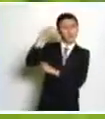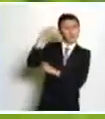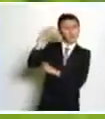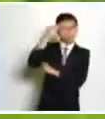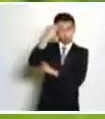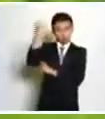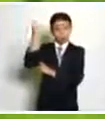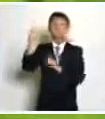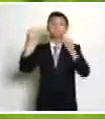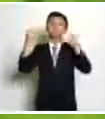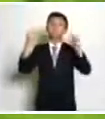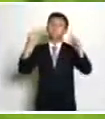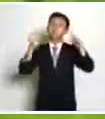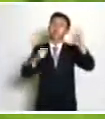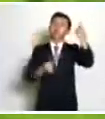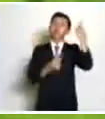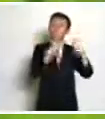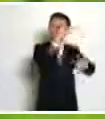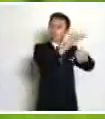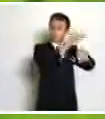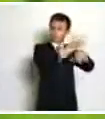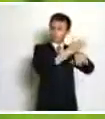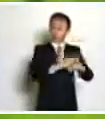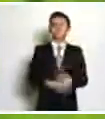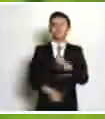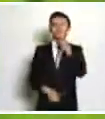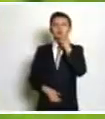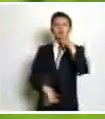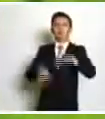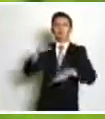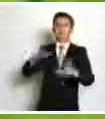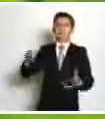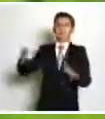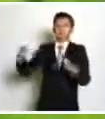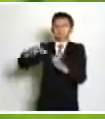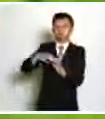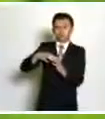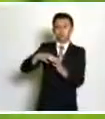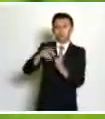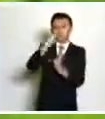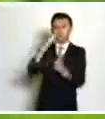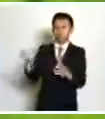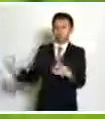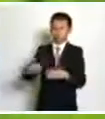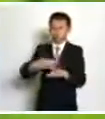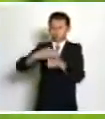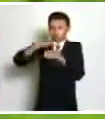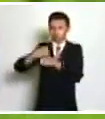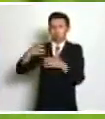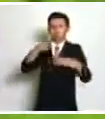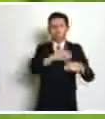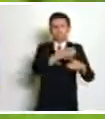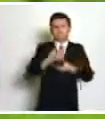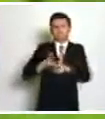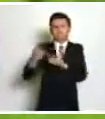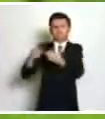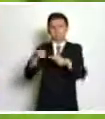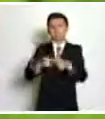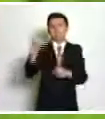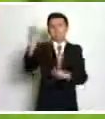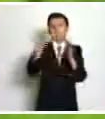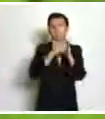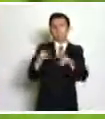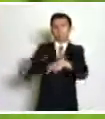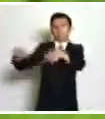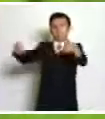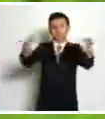Puedo tener una cantidad de 5.000 a 8.000 paquetes en mi zona, pues mía. Como para la fecha